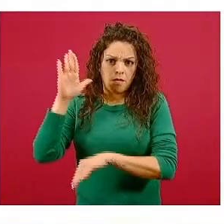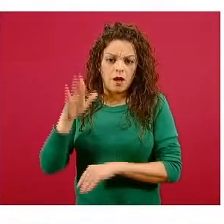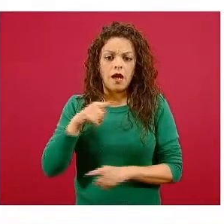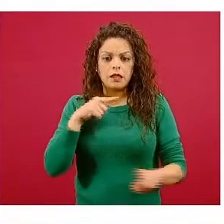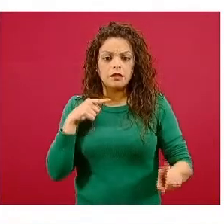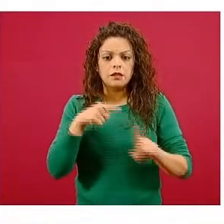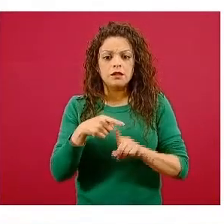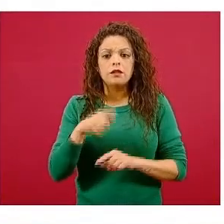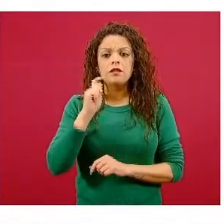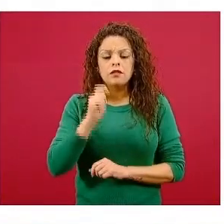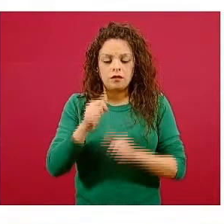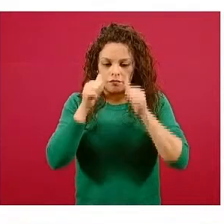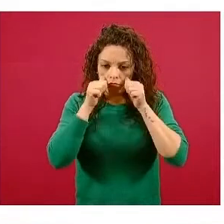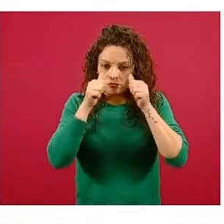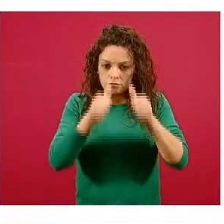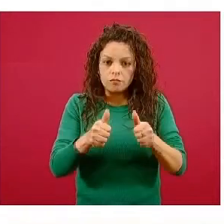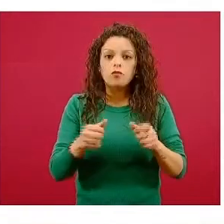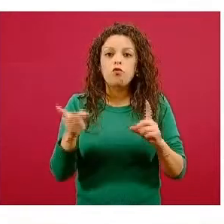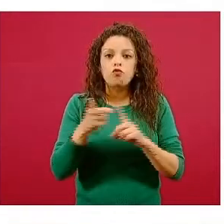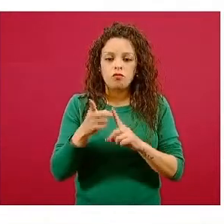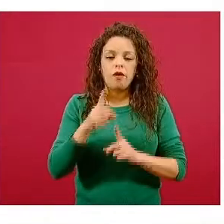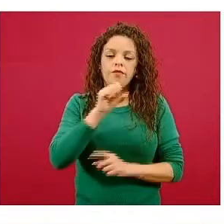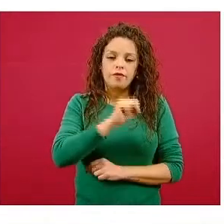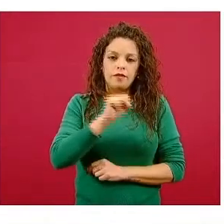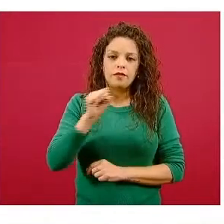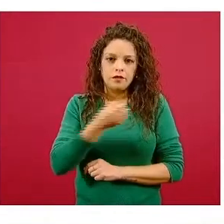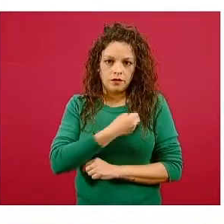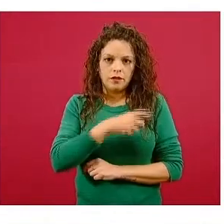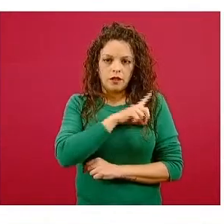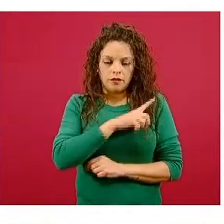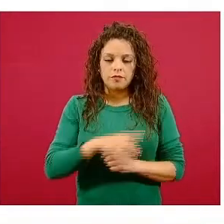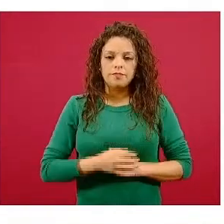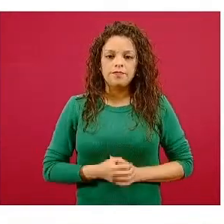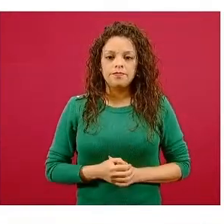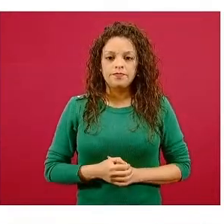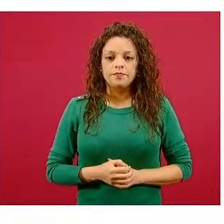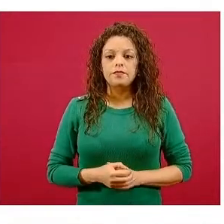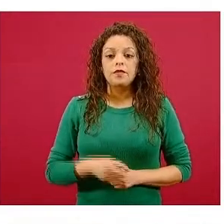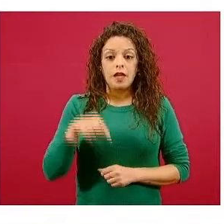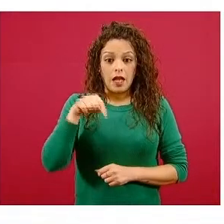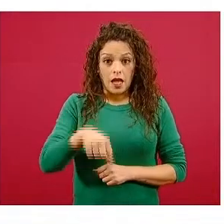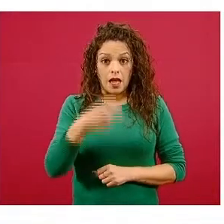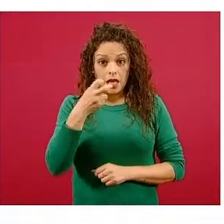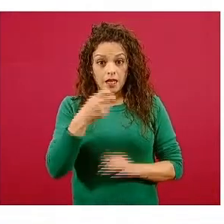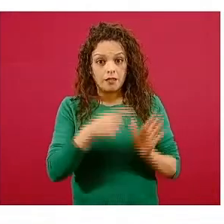se atienden en la Secretaría de Salud. Y aquí llamo su atención, solo